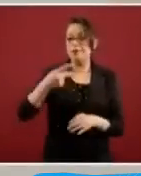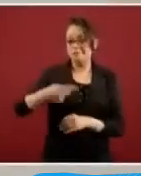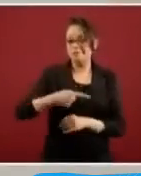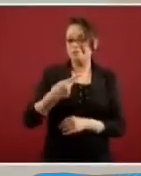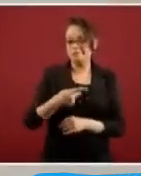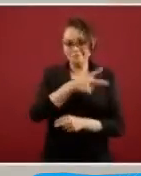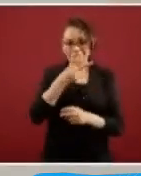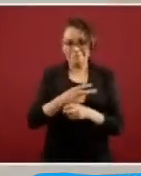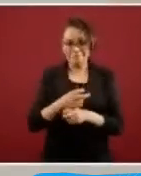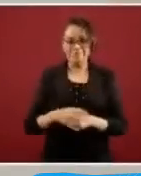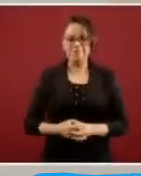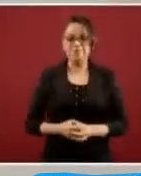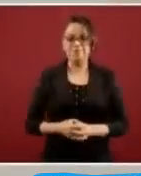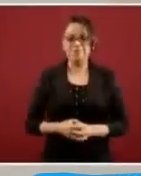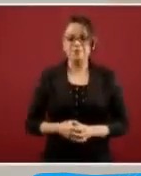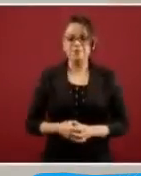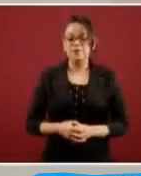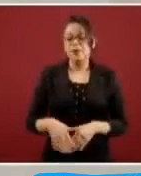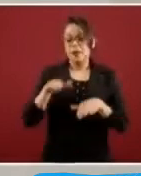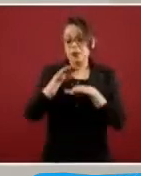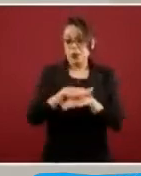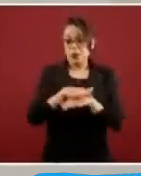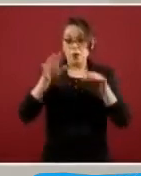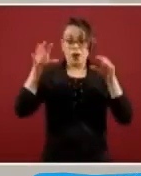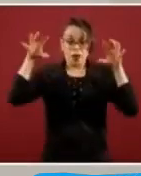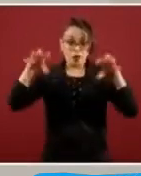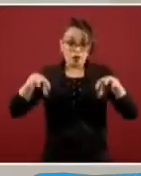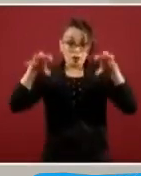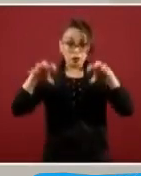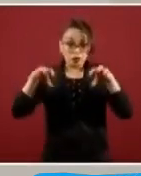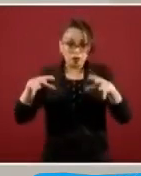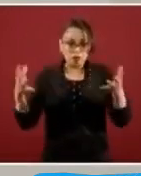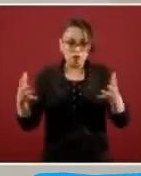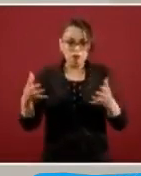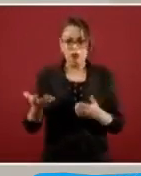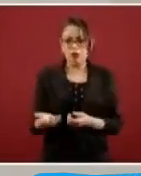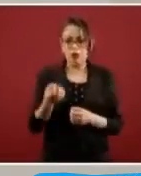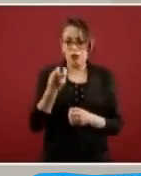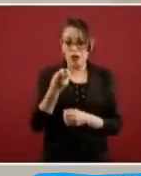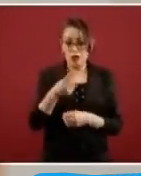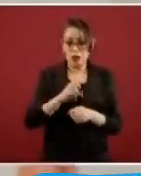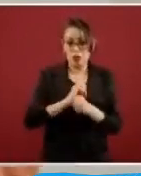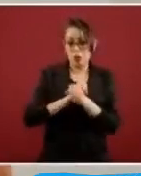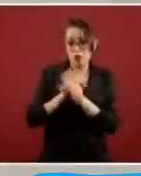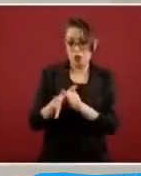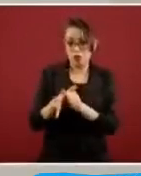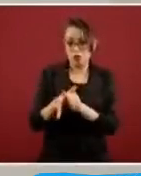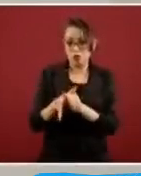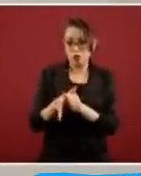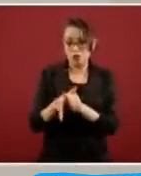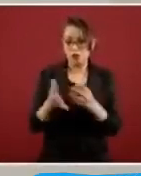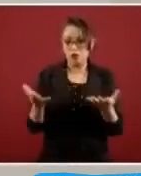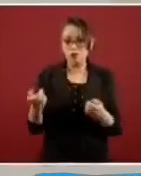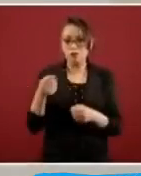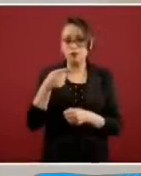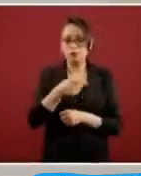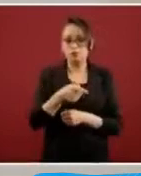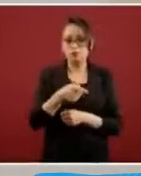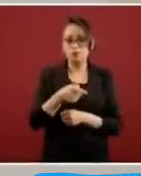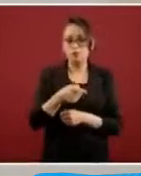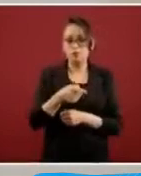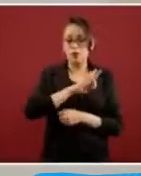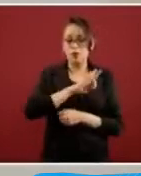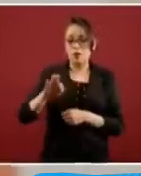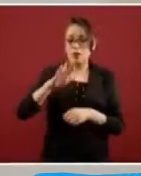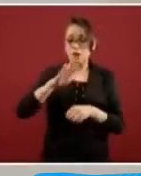lluvias, no se conoce hasta el momento para este nuevo coronavirus que las lluvias tengan un papel que jugar ni para aumentar el